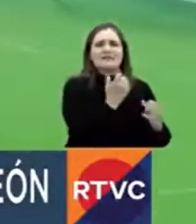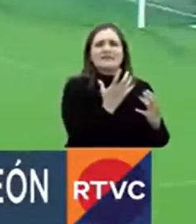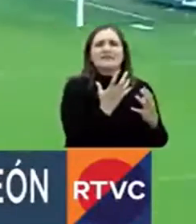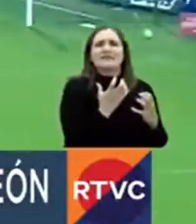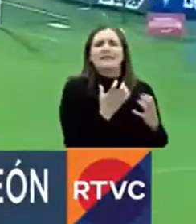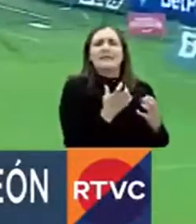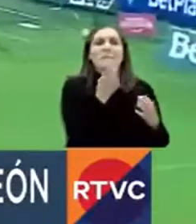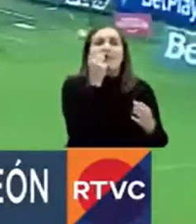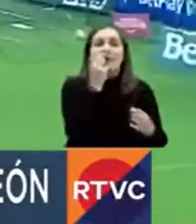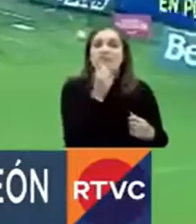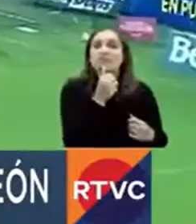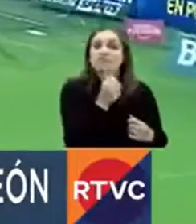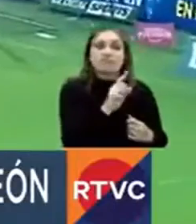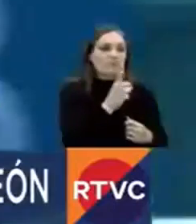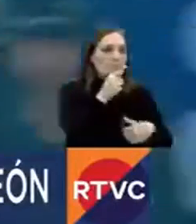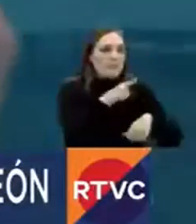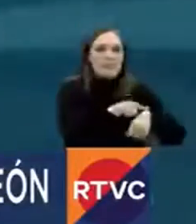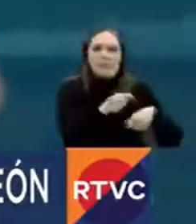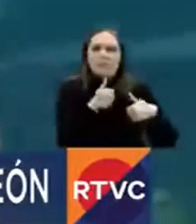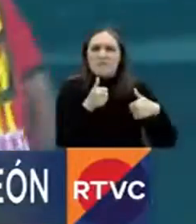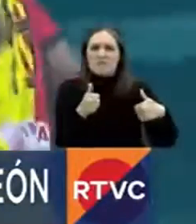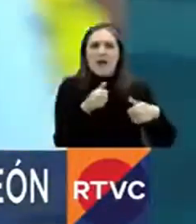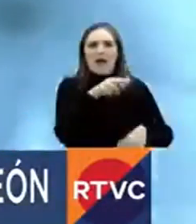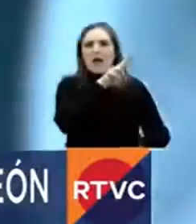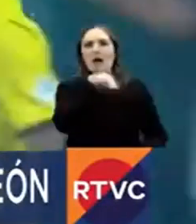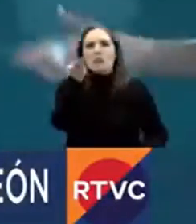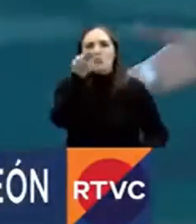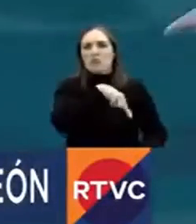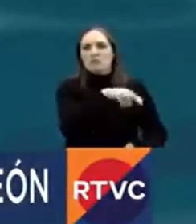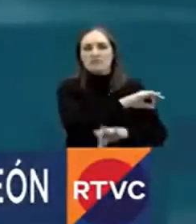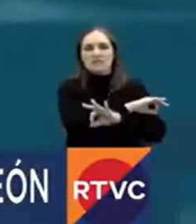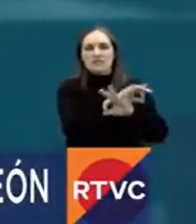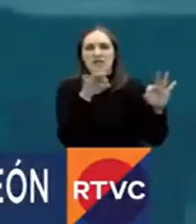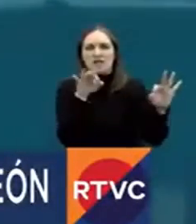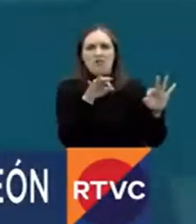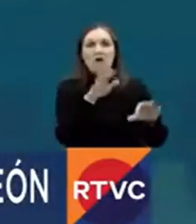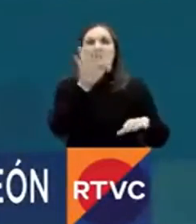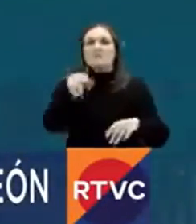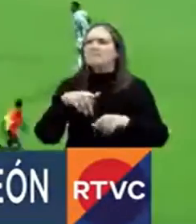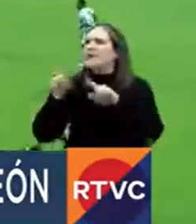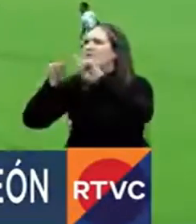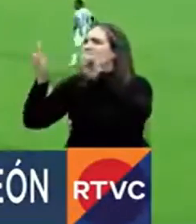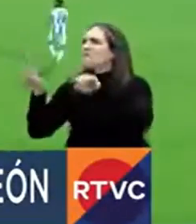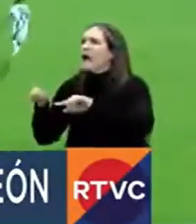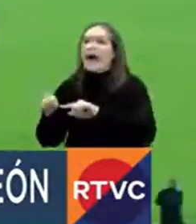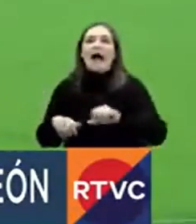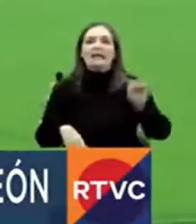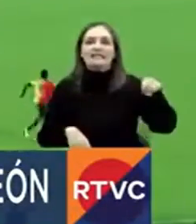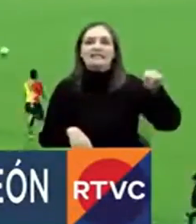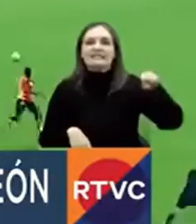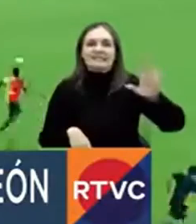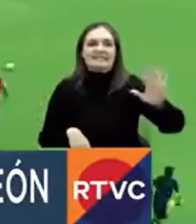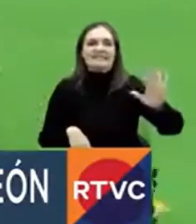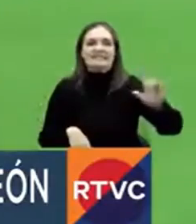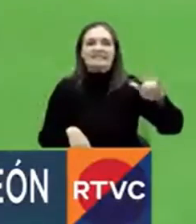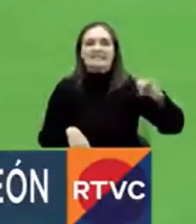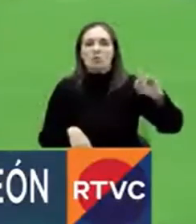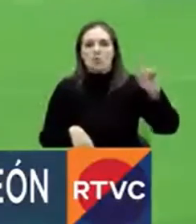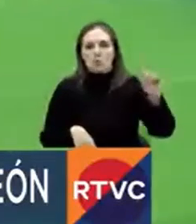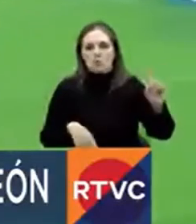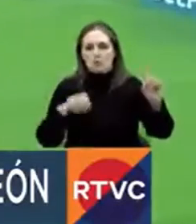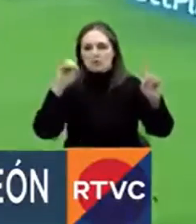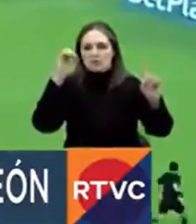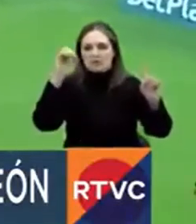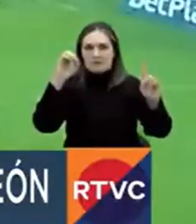el Pereira, señores, y este fue un gol que fue anulado, pero después validado por el VAR. Juan Pablo Zuluaga celebraba en el minuto 7. Y